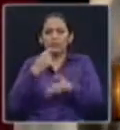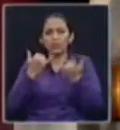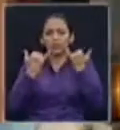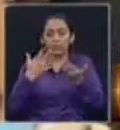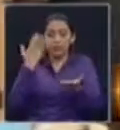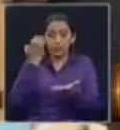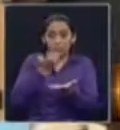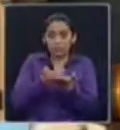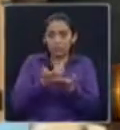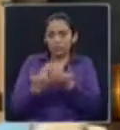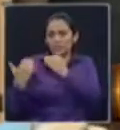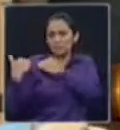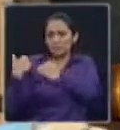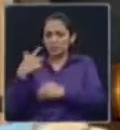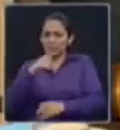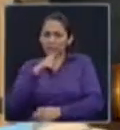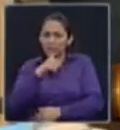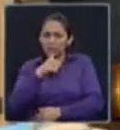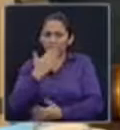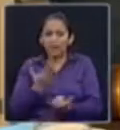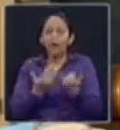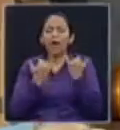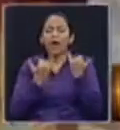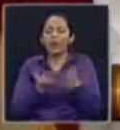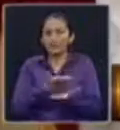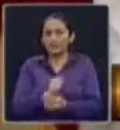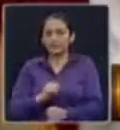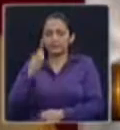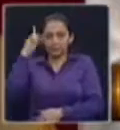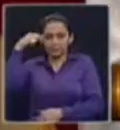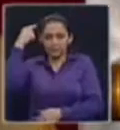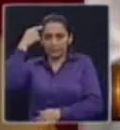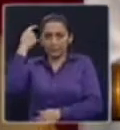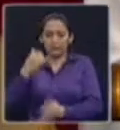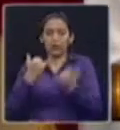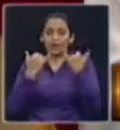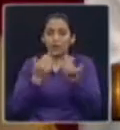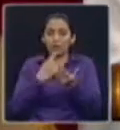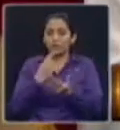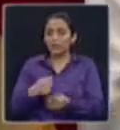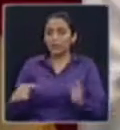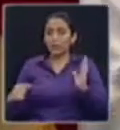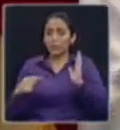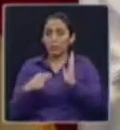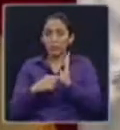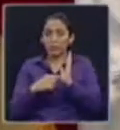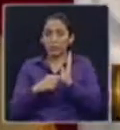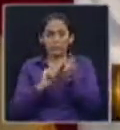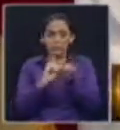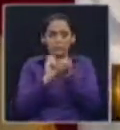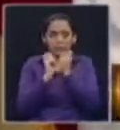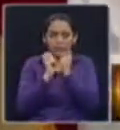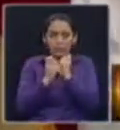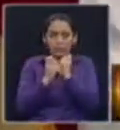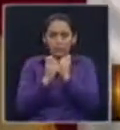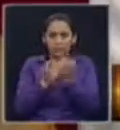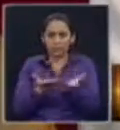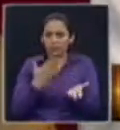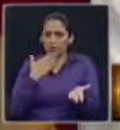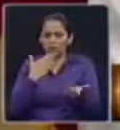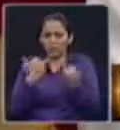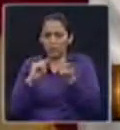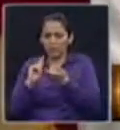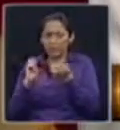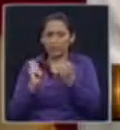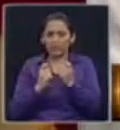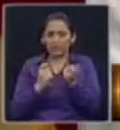que, a criterio de los empresarios, reemplazan a las salvaguardias. Es decir, sería una suerte de salvaguardias